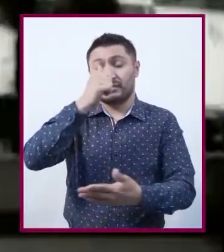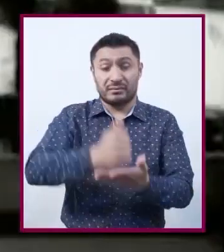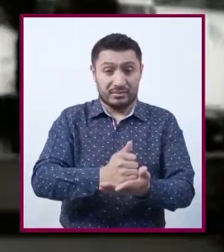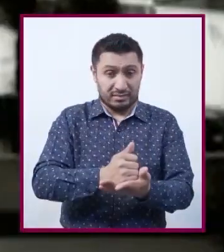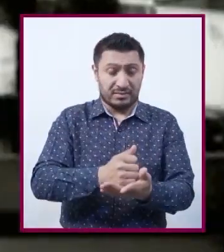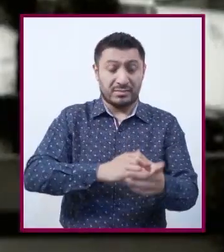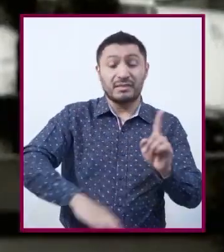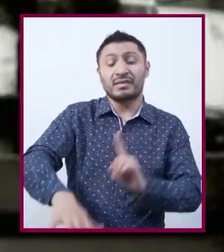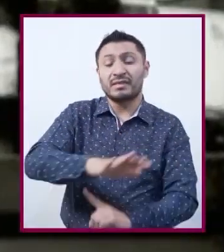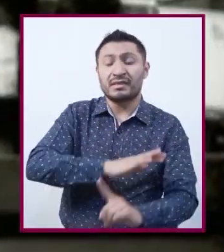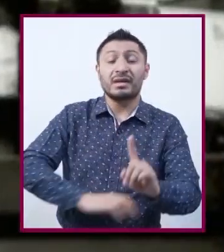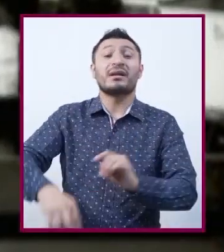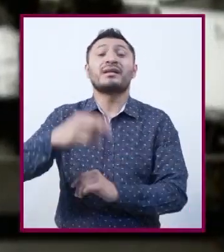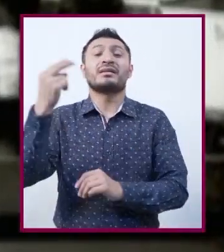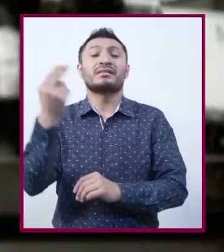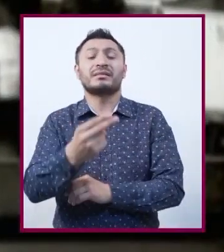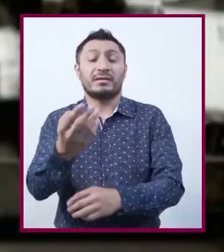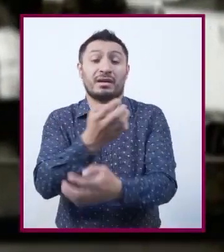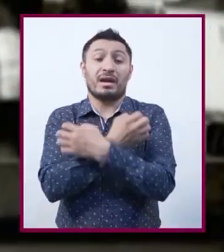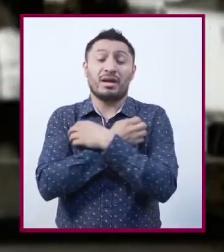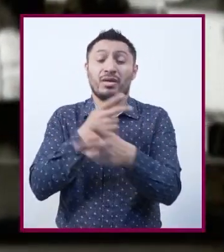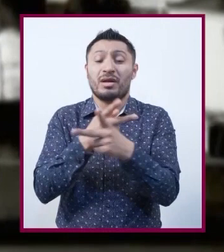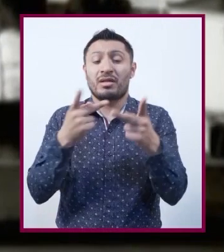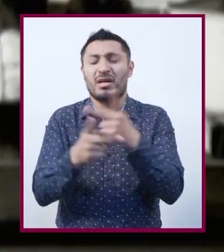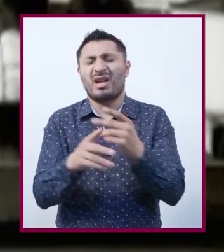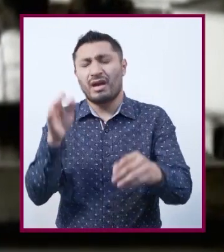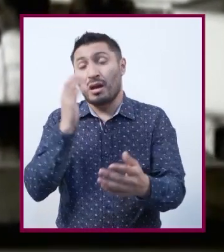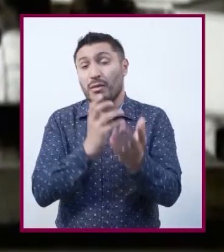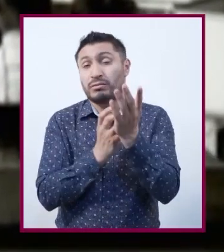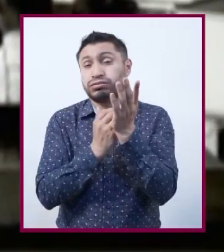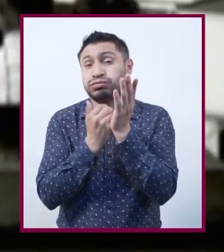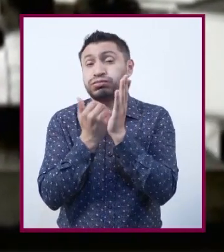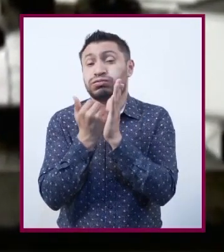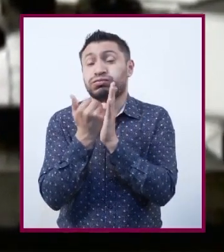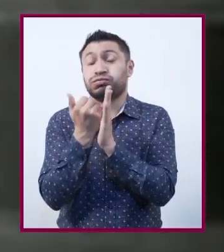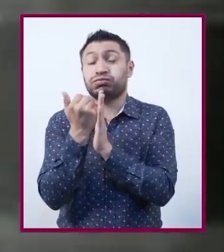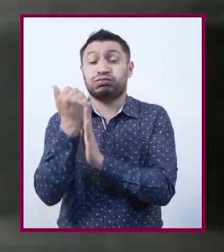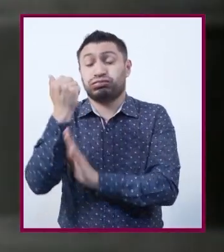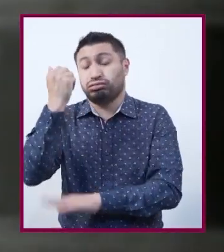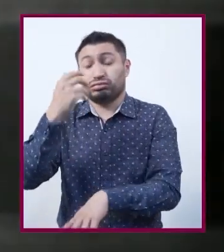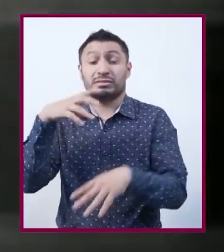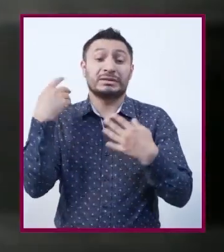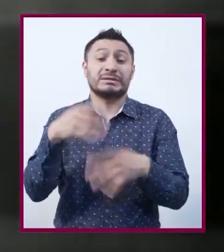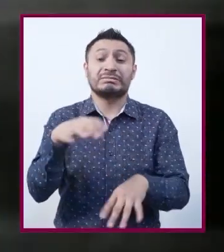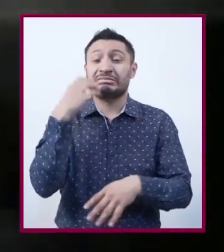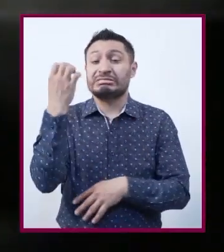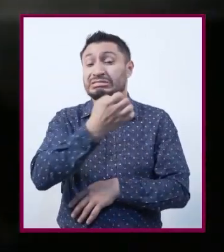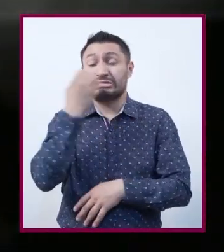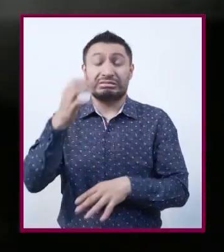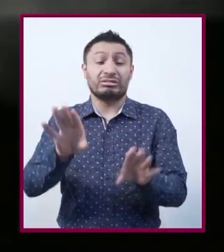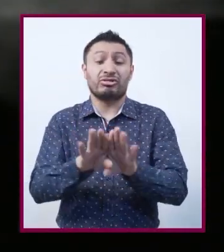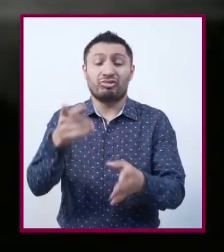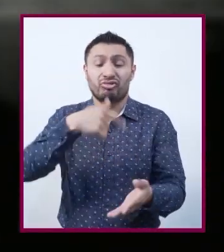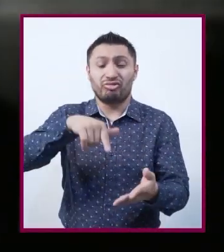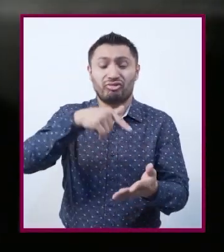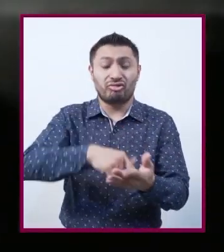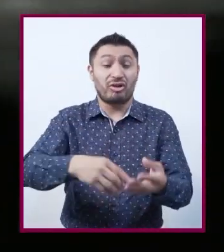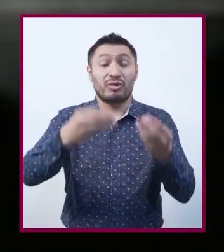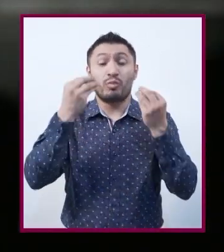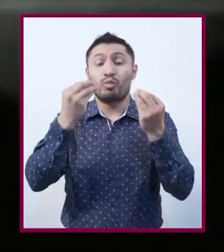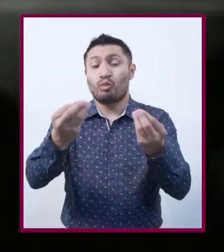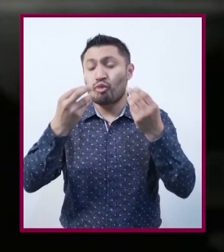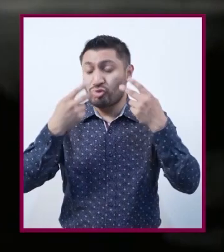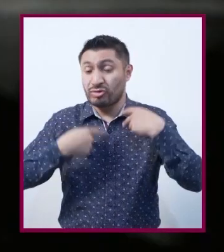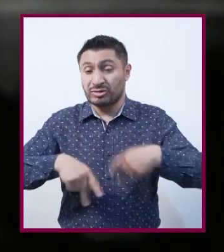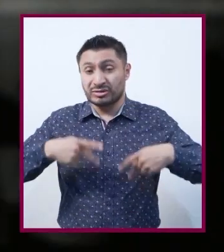la demanda de educación media superior creció exponencialmente. Las escuelas dejaron de tener espacios para muchas de